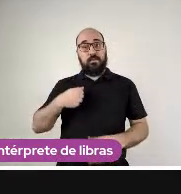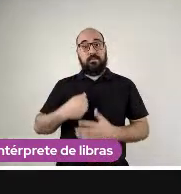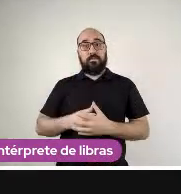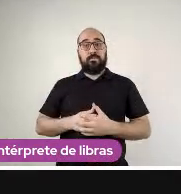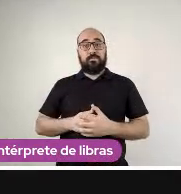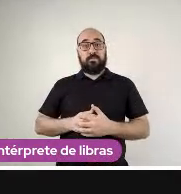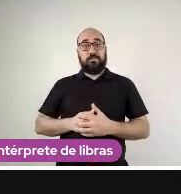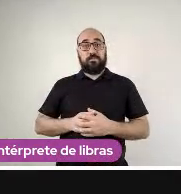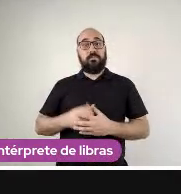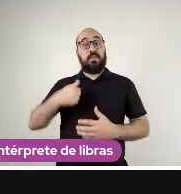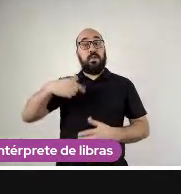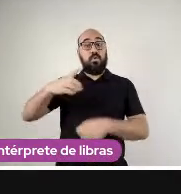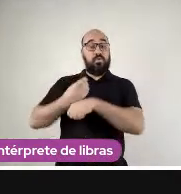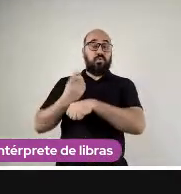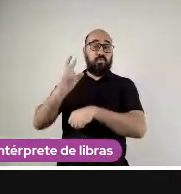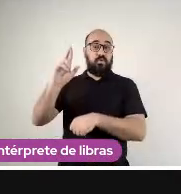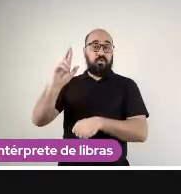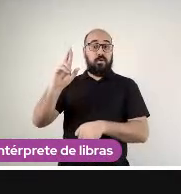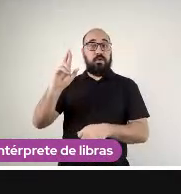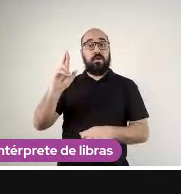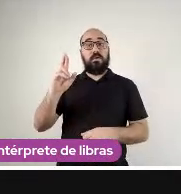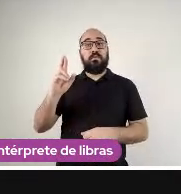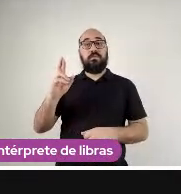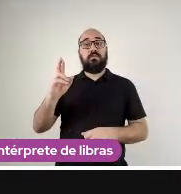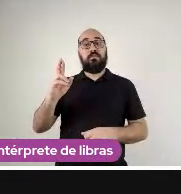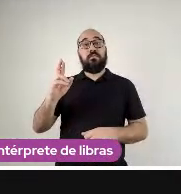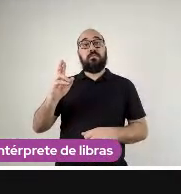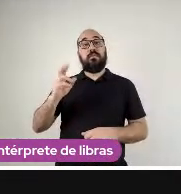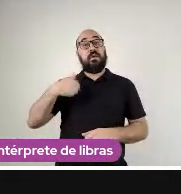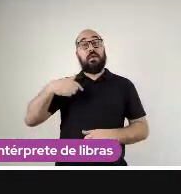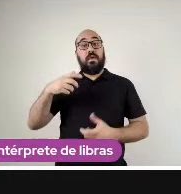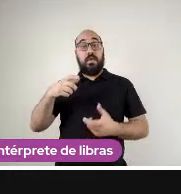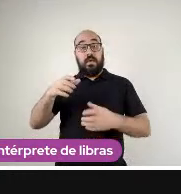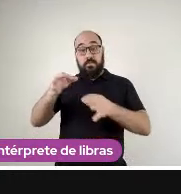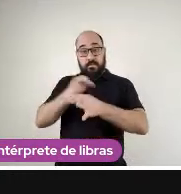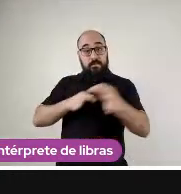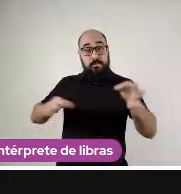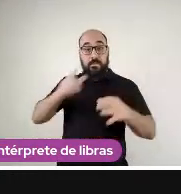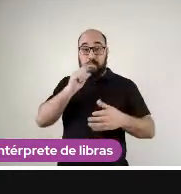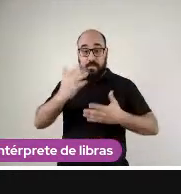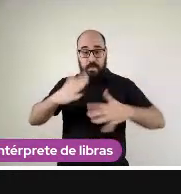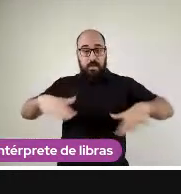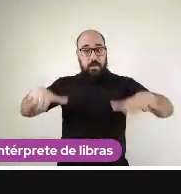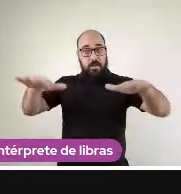de conservación marina. Soy también exploradora de National Geographic.